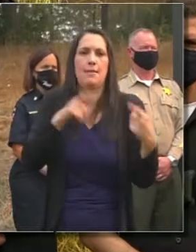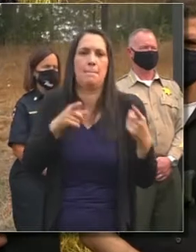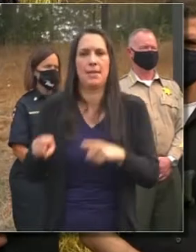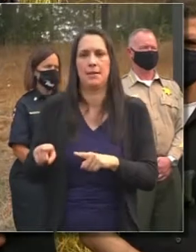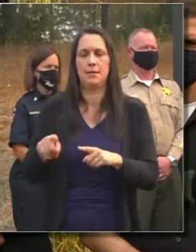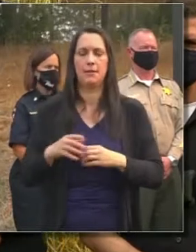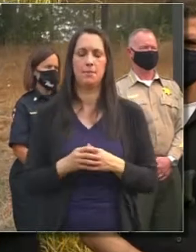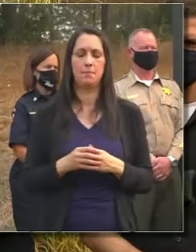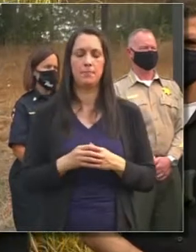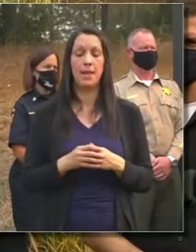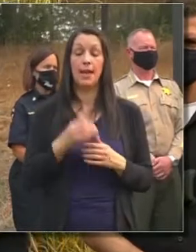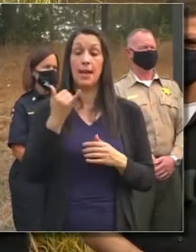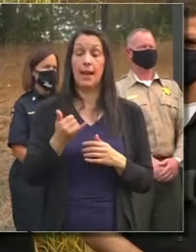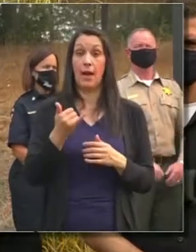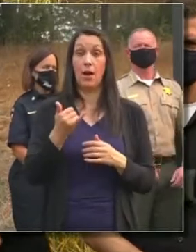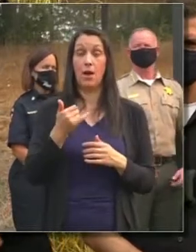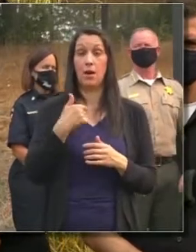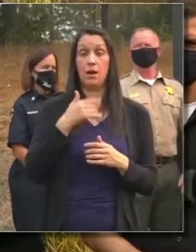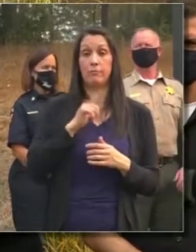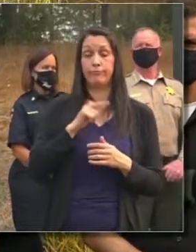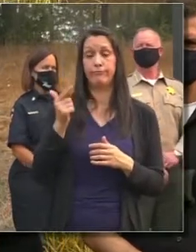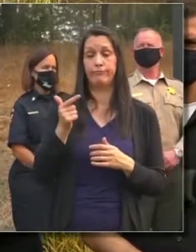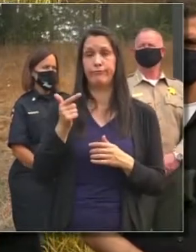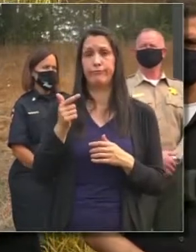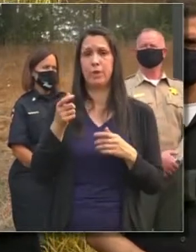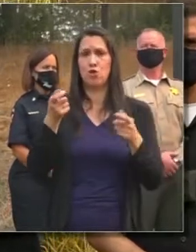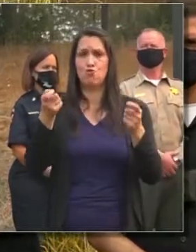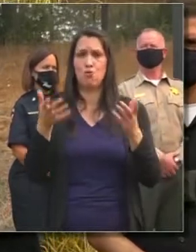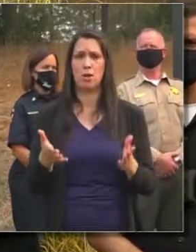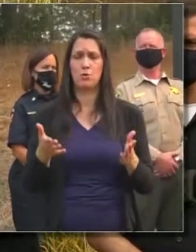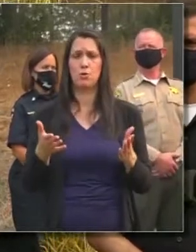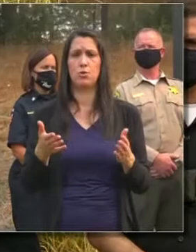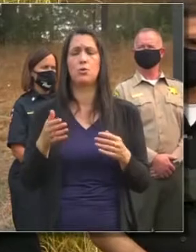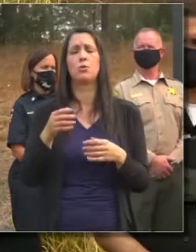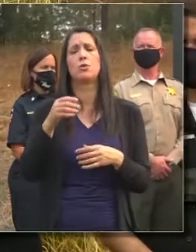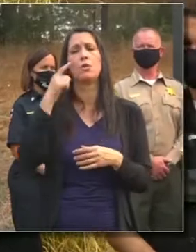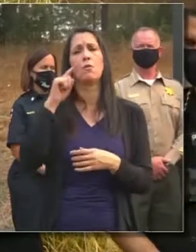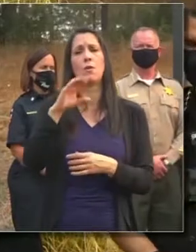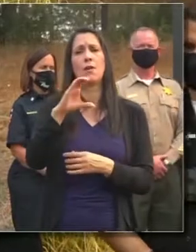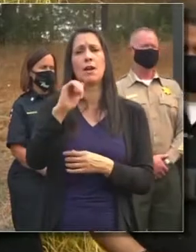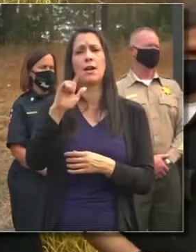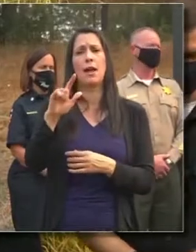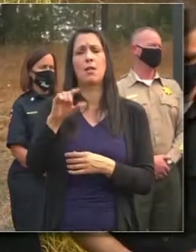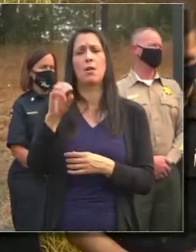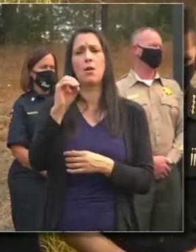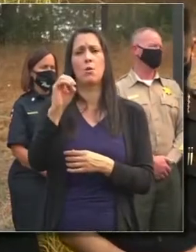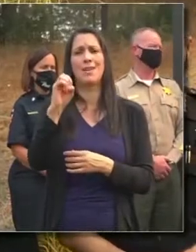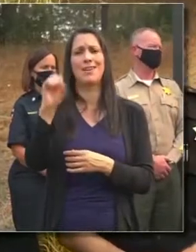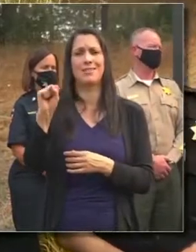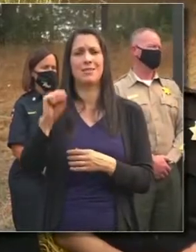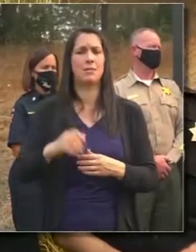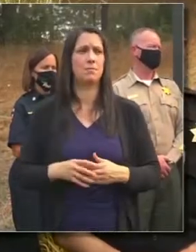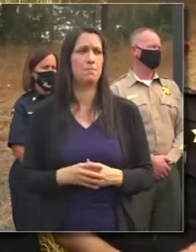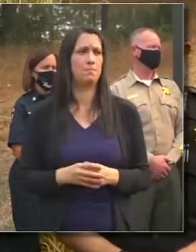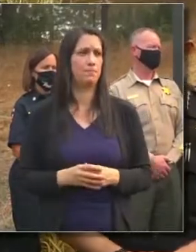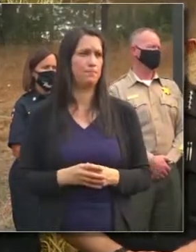tenemos y con eso quiero pasar el micrófono al director y la ducha de kahlo a s